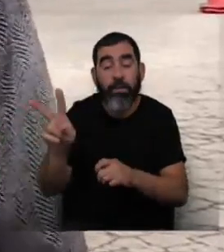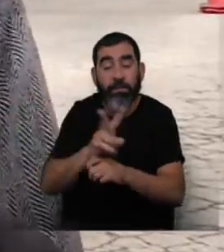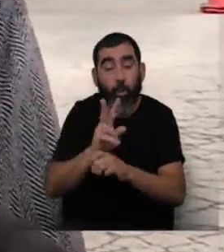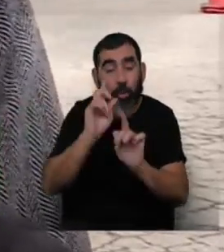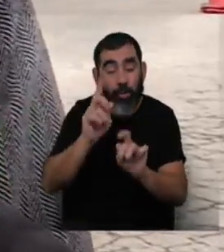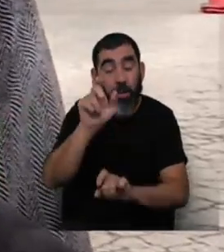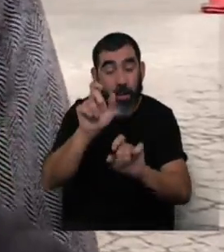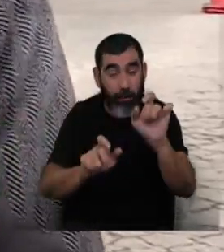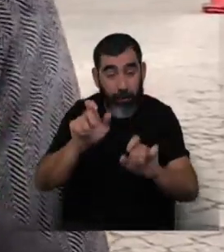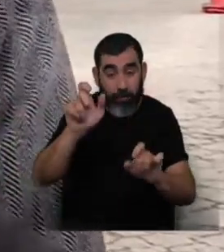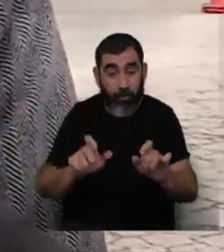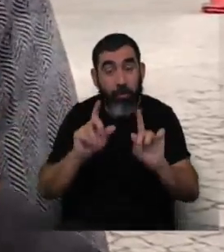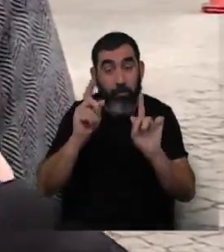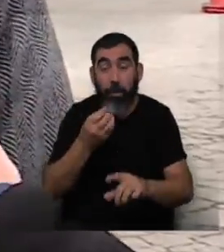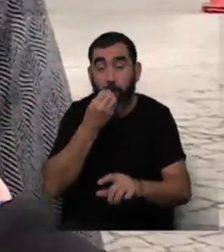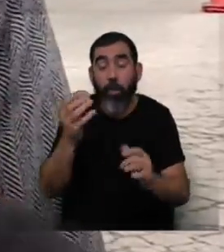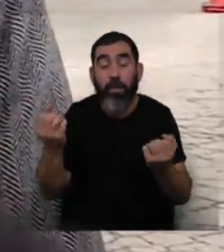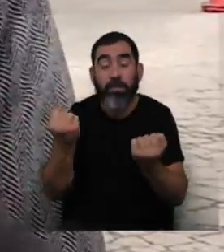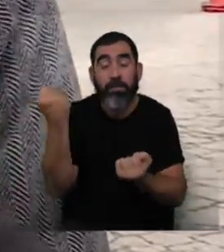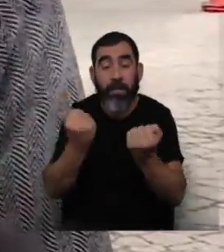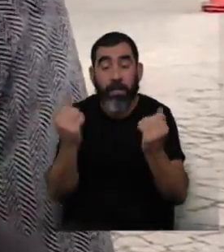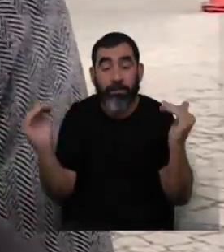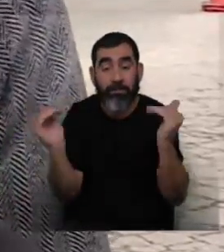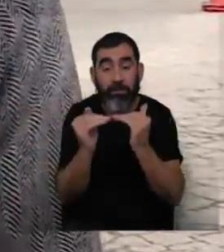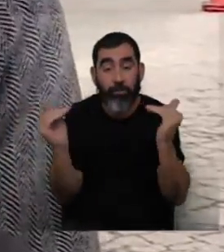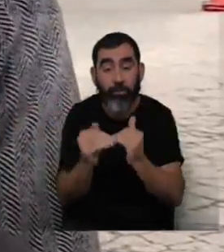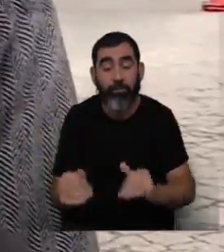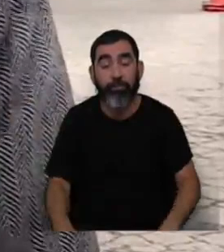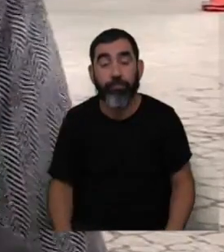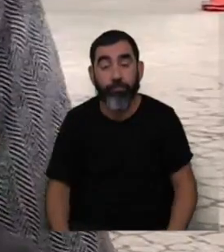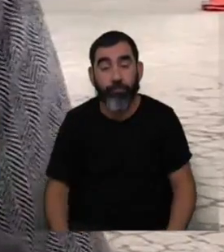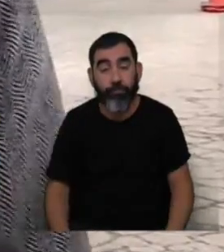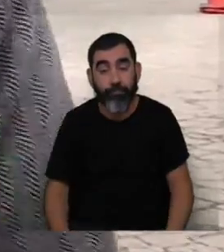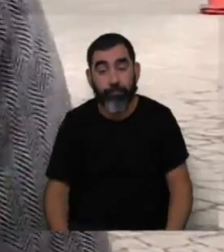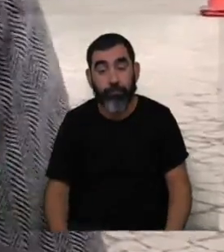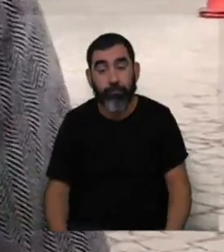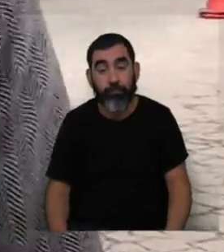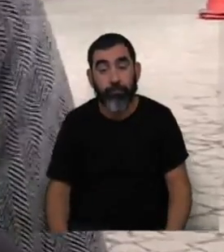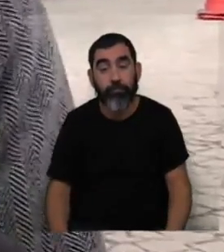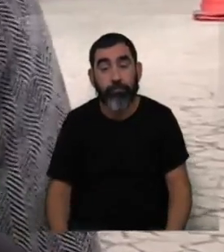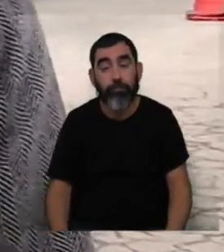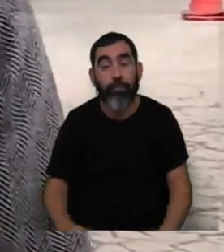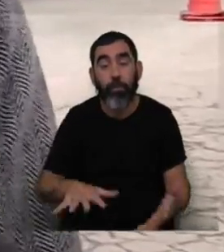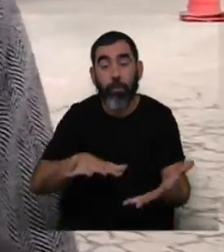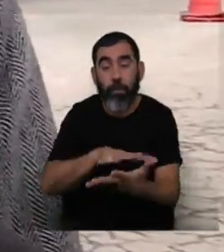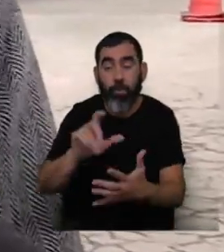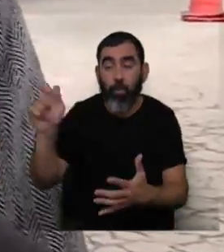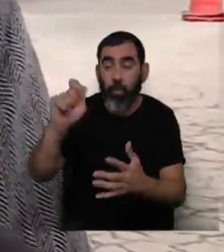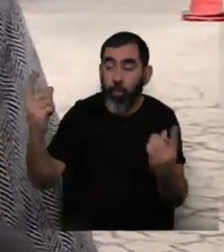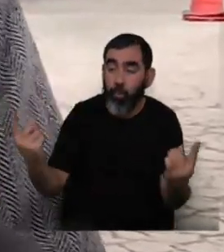de las personas, también mejora la seguridad en el tránsito, pero sobre todo permite que nos encontremos en el espacio público de una